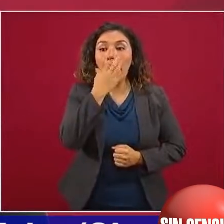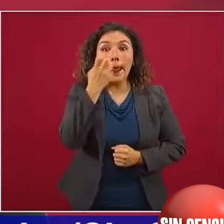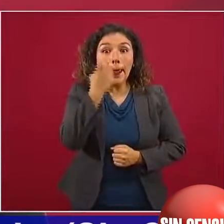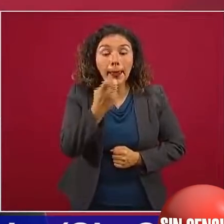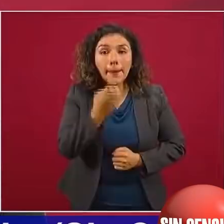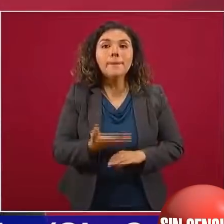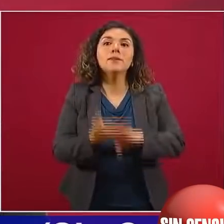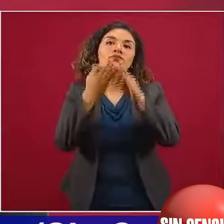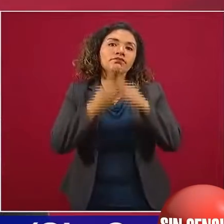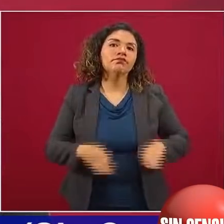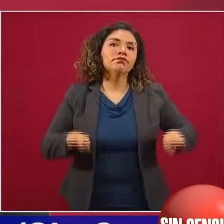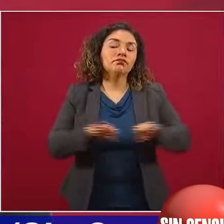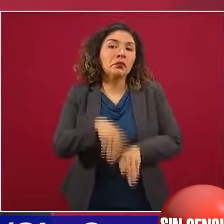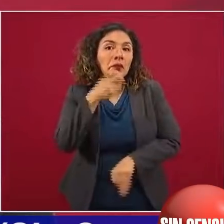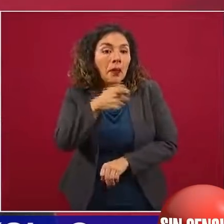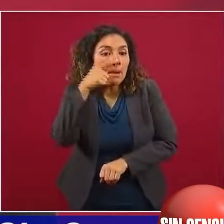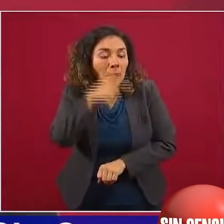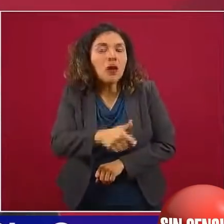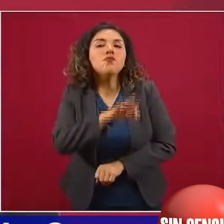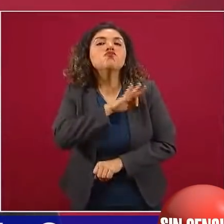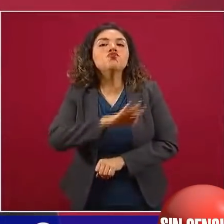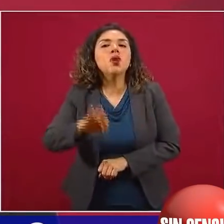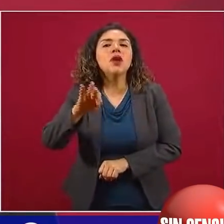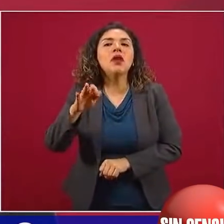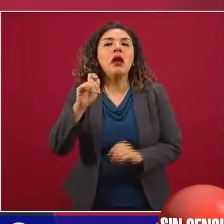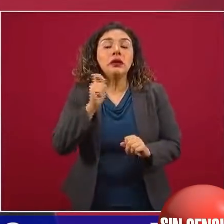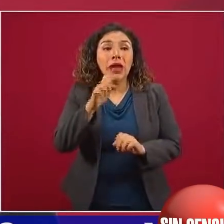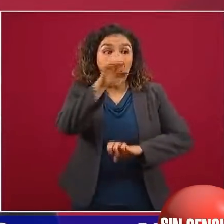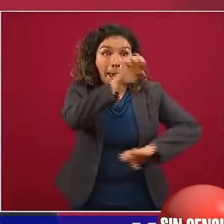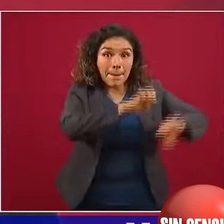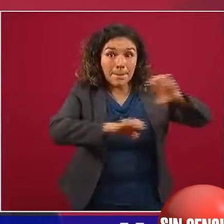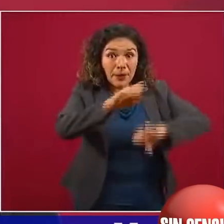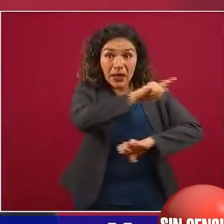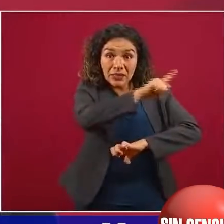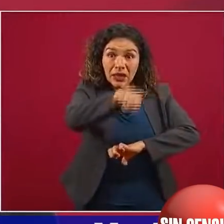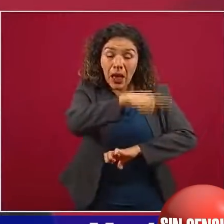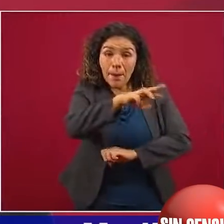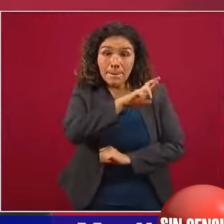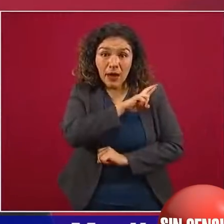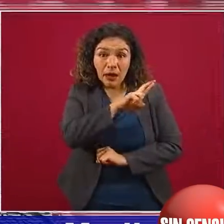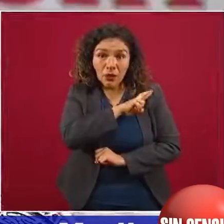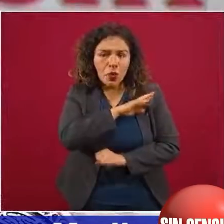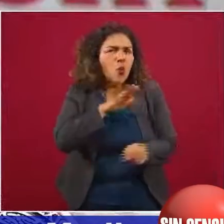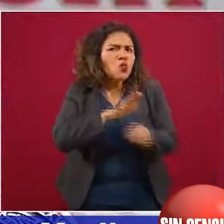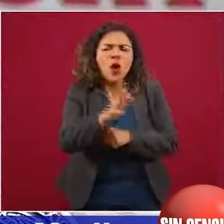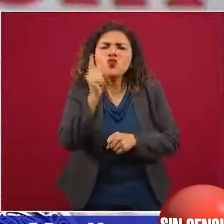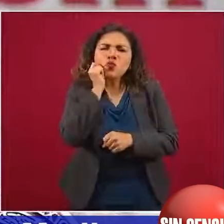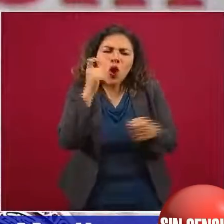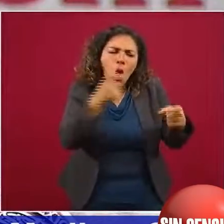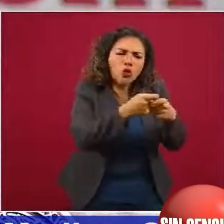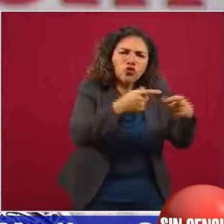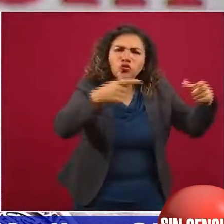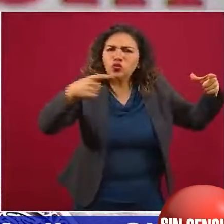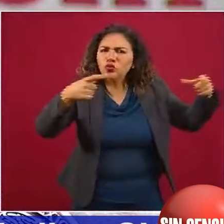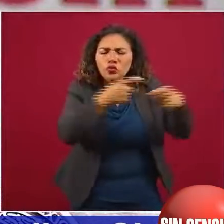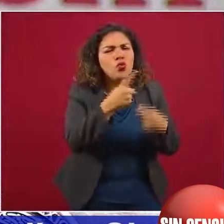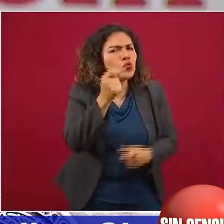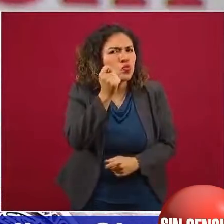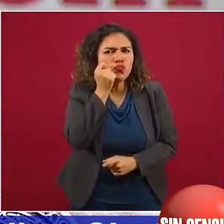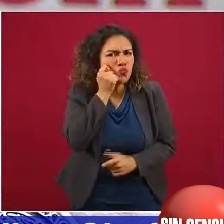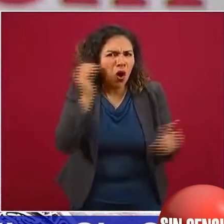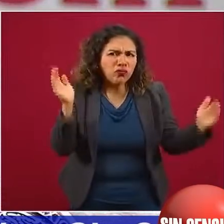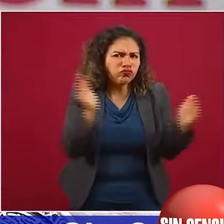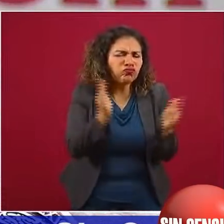sumamente importante porque permite identificar que las empresas privadas de cualquier tamaño, grandes, medianas,